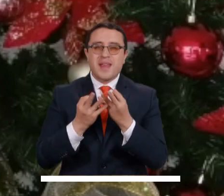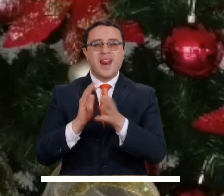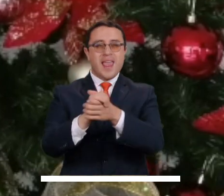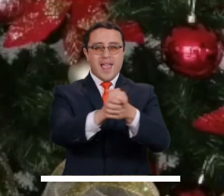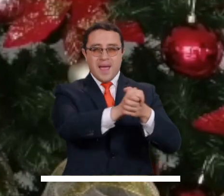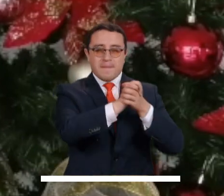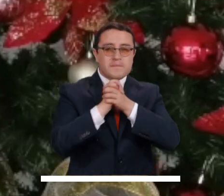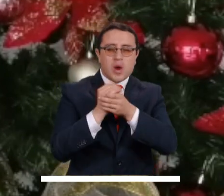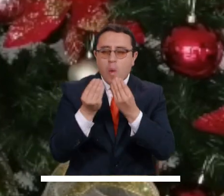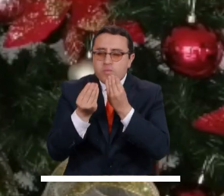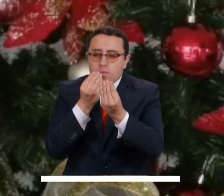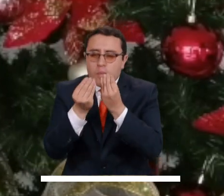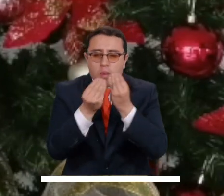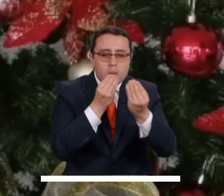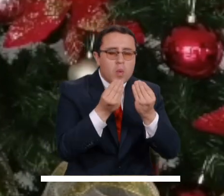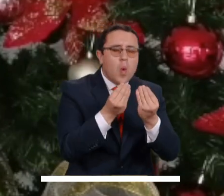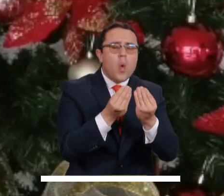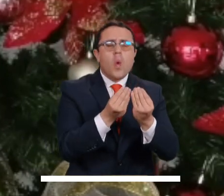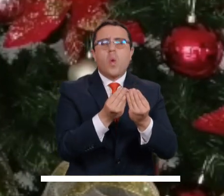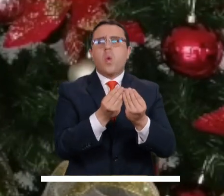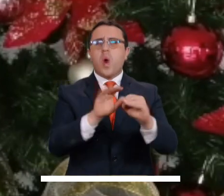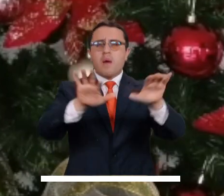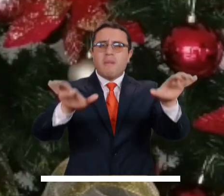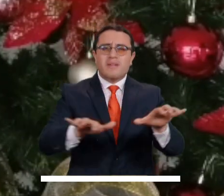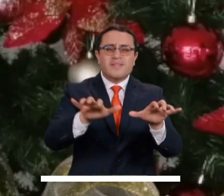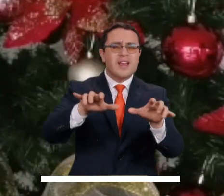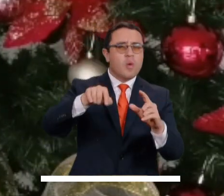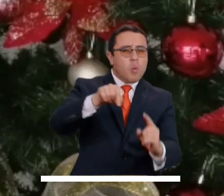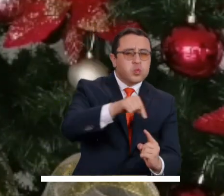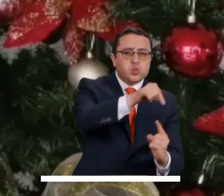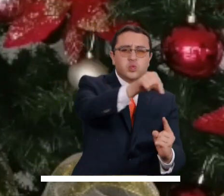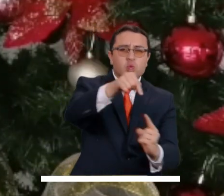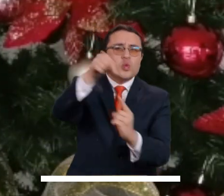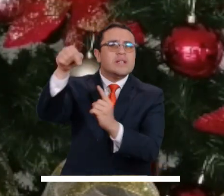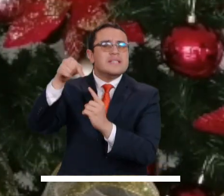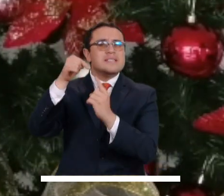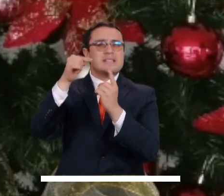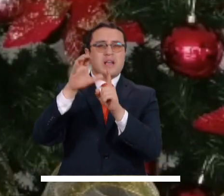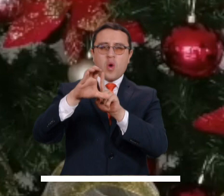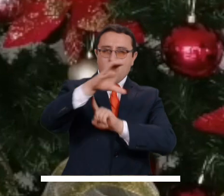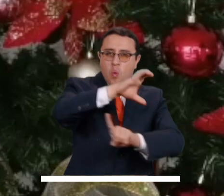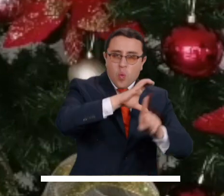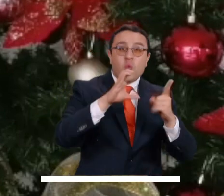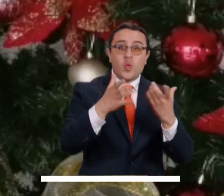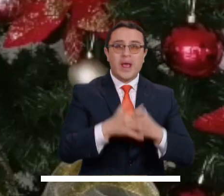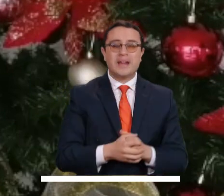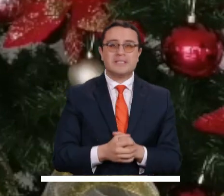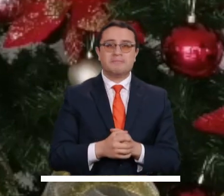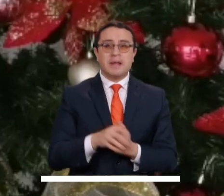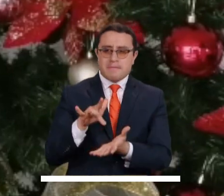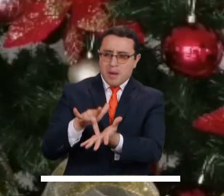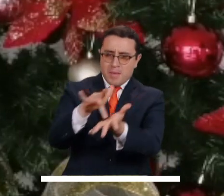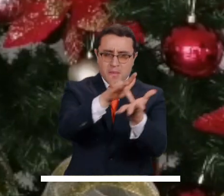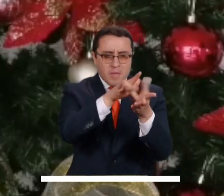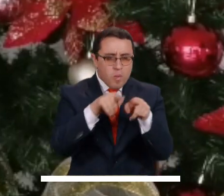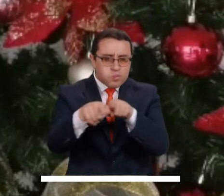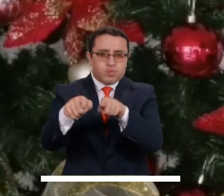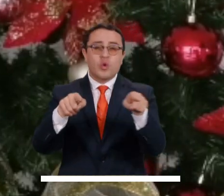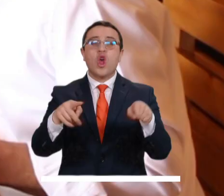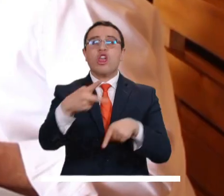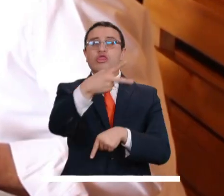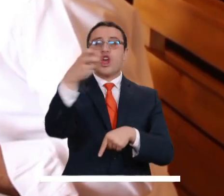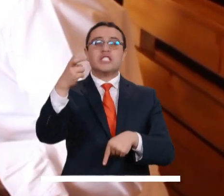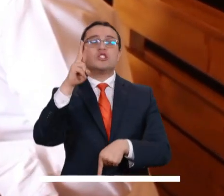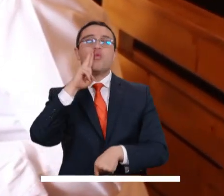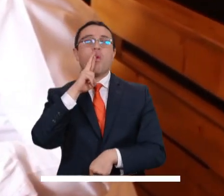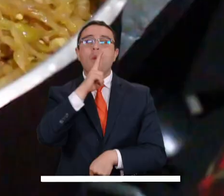por los sabores de la provincia con sus actividades turísticas, culturales. Contaremos con la participación de más de 200